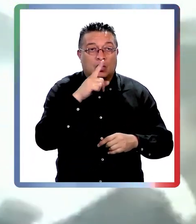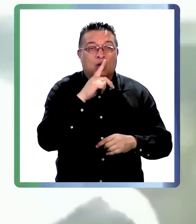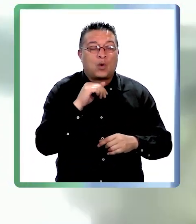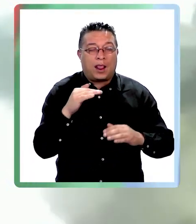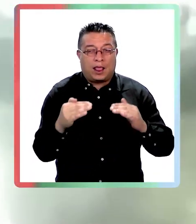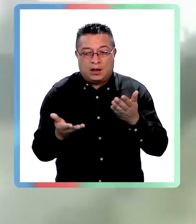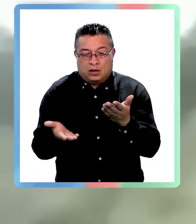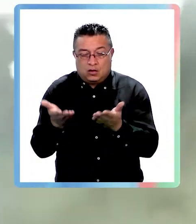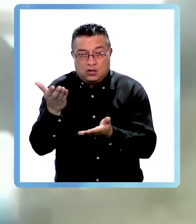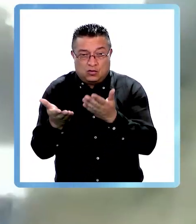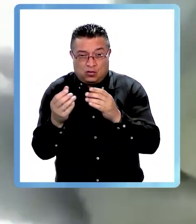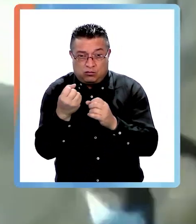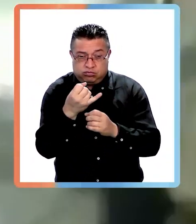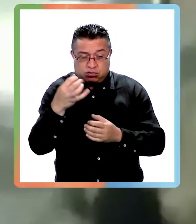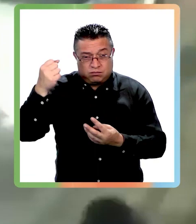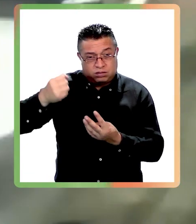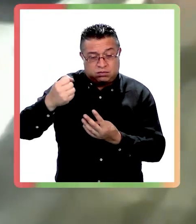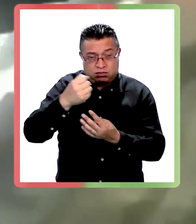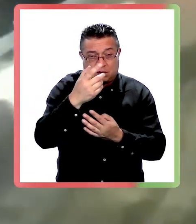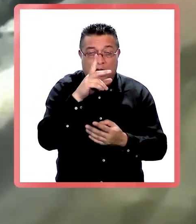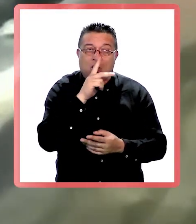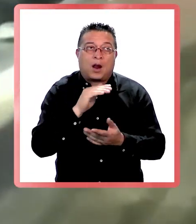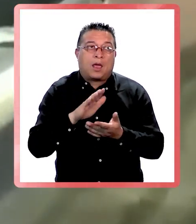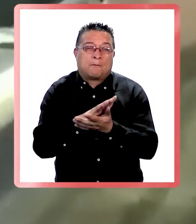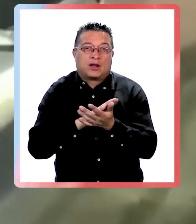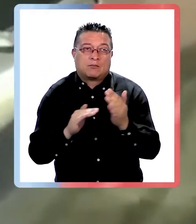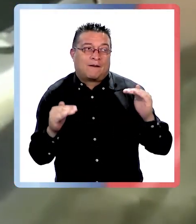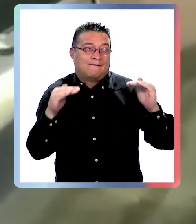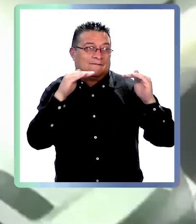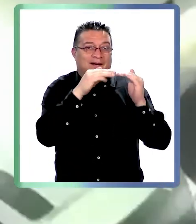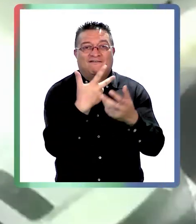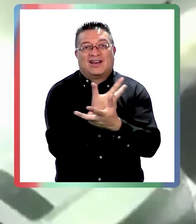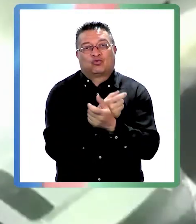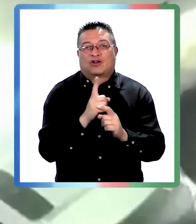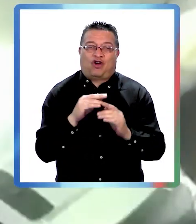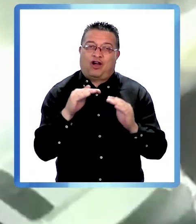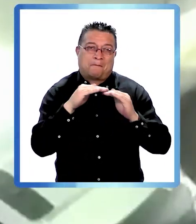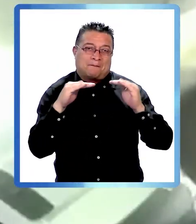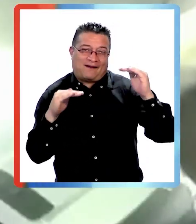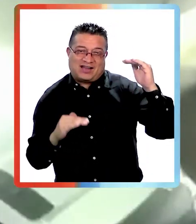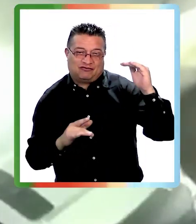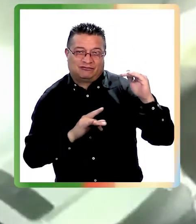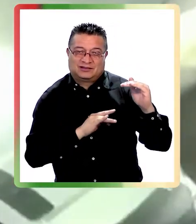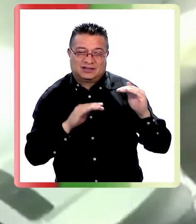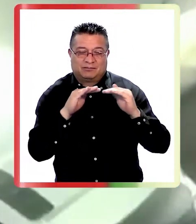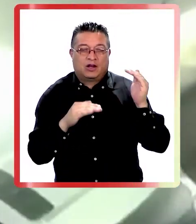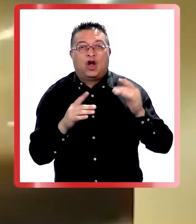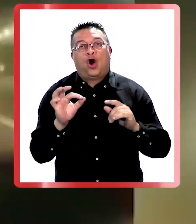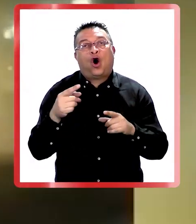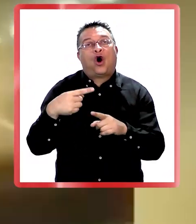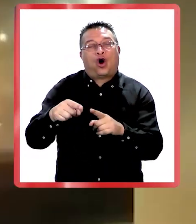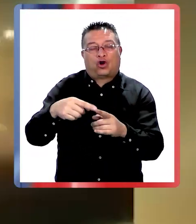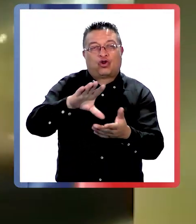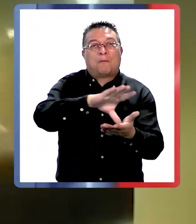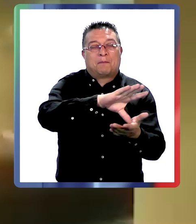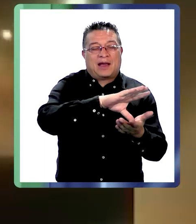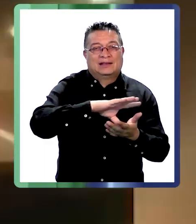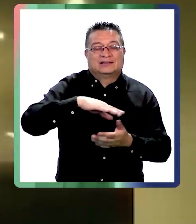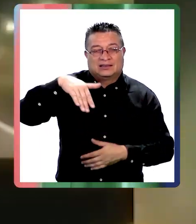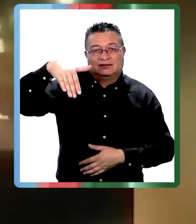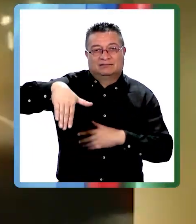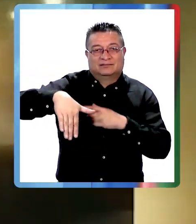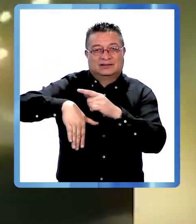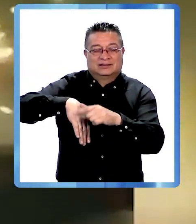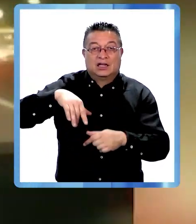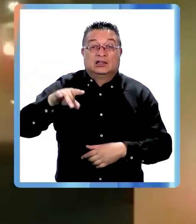de criminalidad excesivamente altas como hay, no sé, en Venezuela, o no sé, en otros países de la